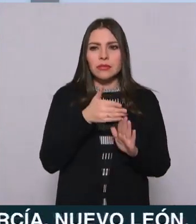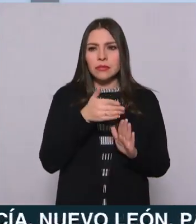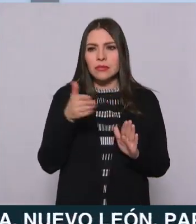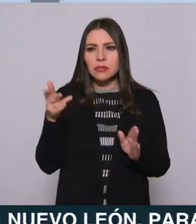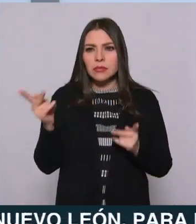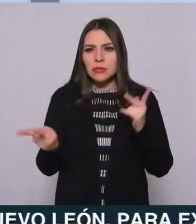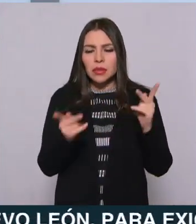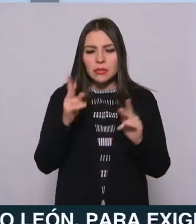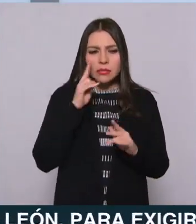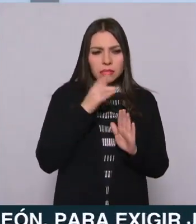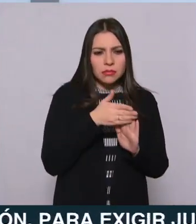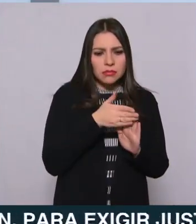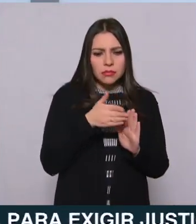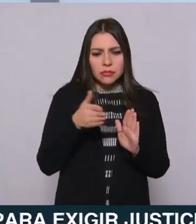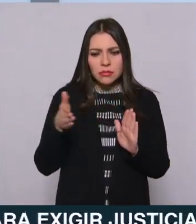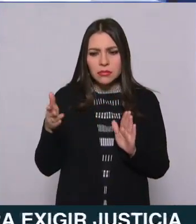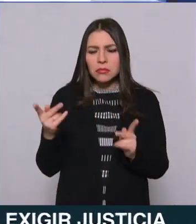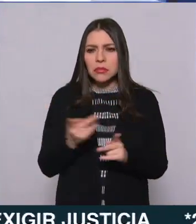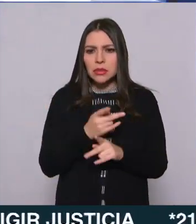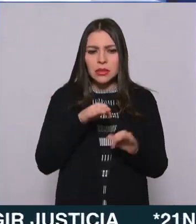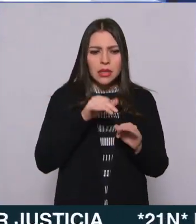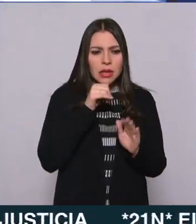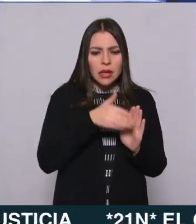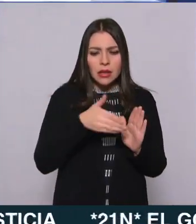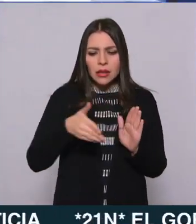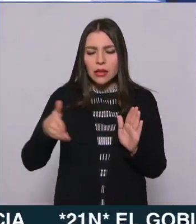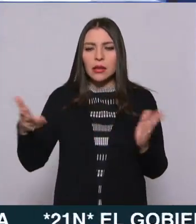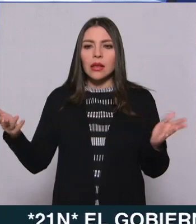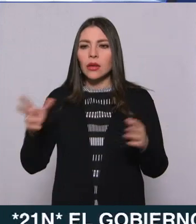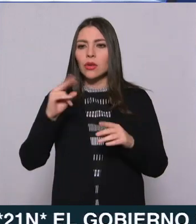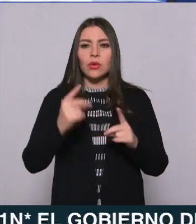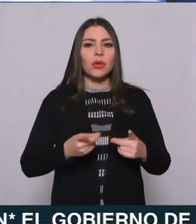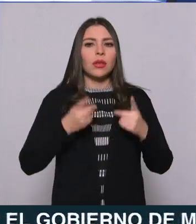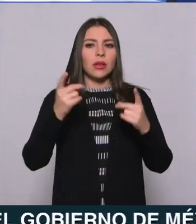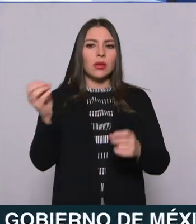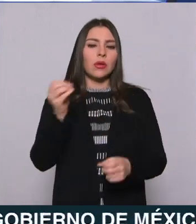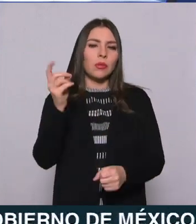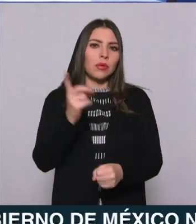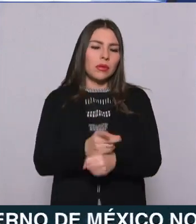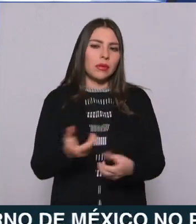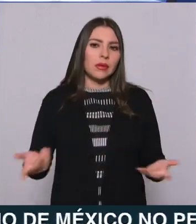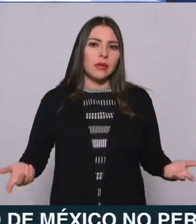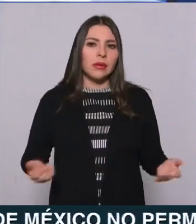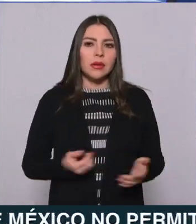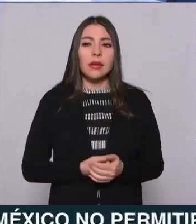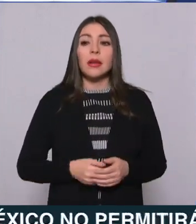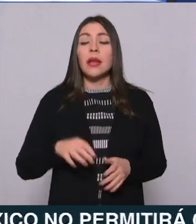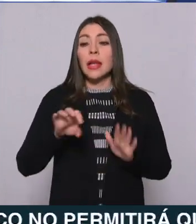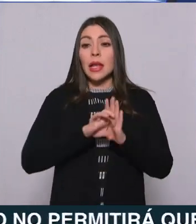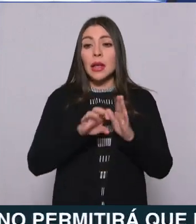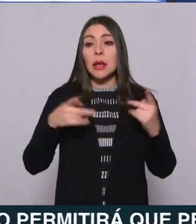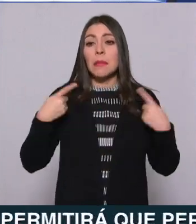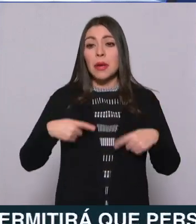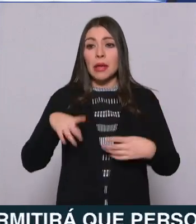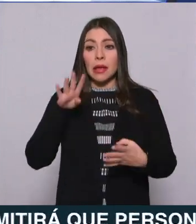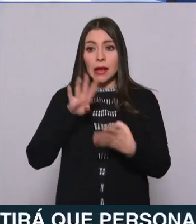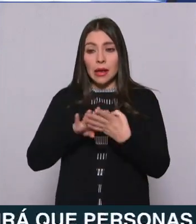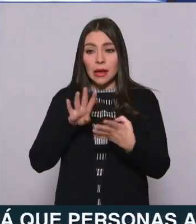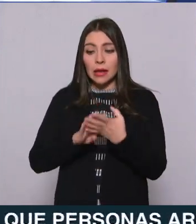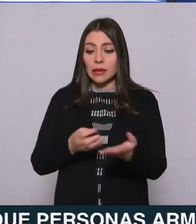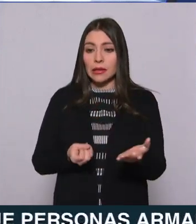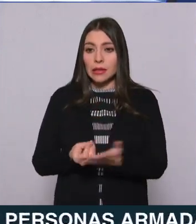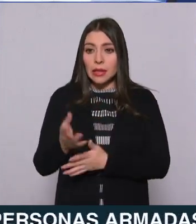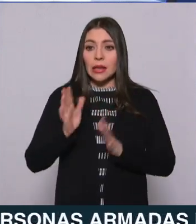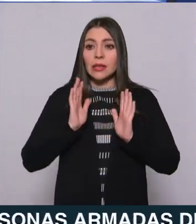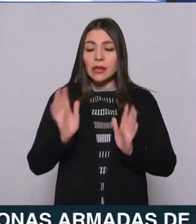eso es suficiente para no darle las oportunidades. Pero es el bien común, es el bien de todos, es sentido común. Una persona que se ha reintegrado a la sociedad va a